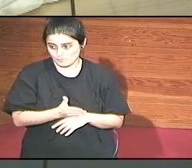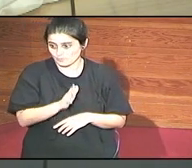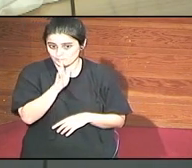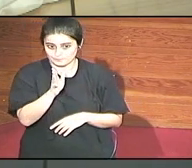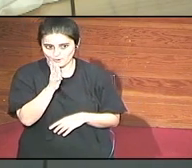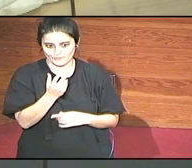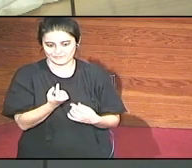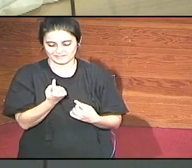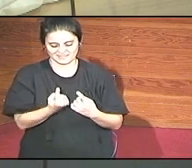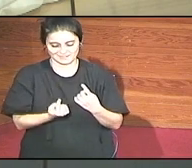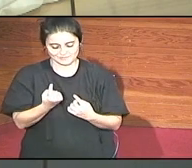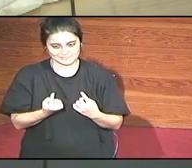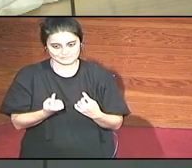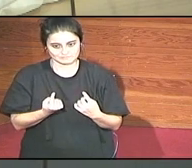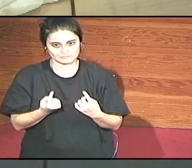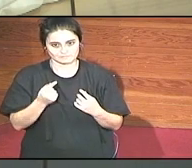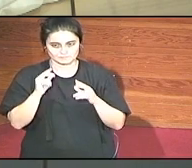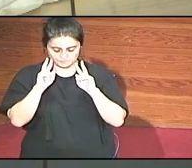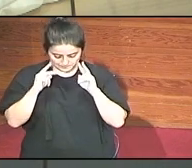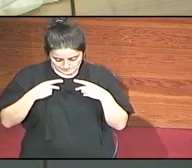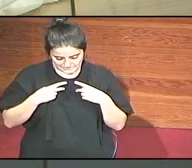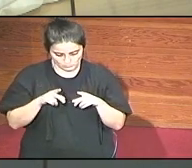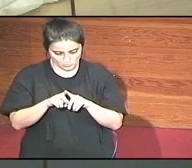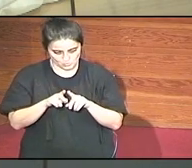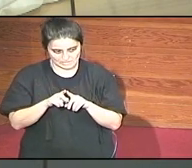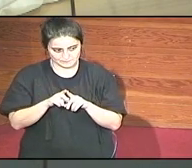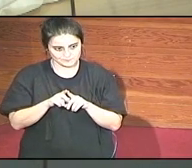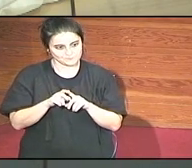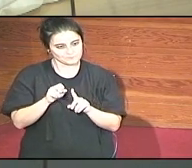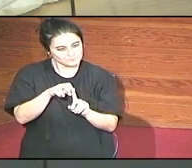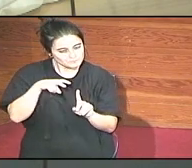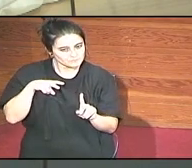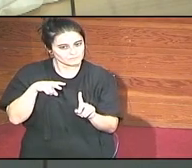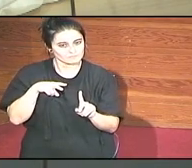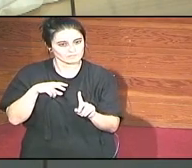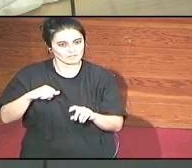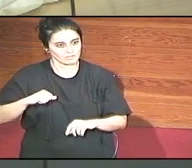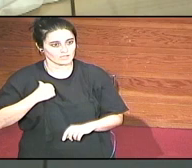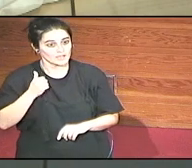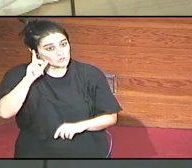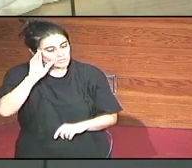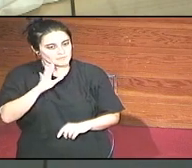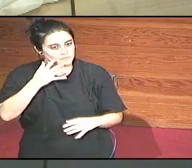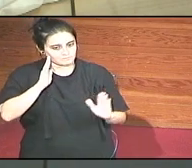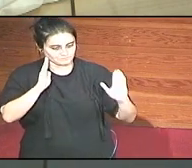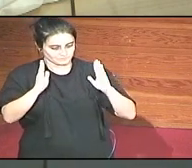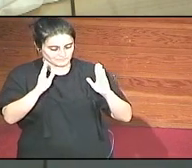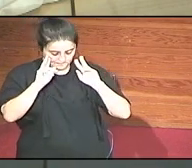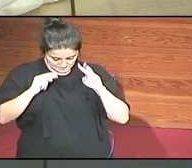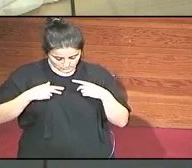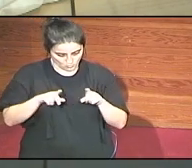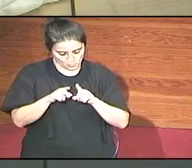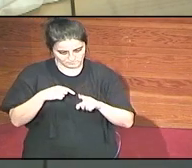atrapados por esa visión no sé si ficticia pero pero si temporal de éxito son